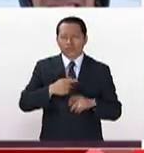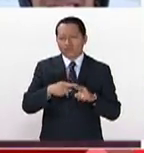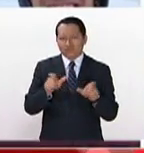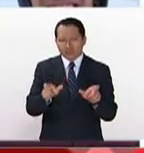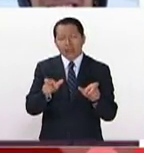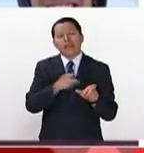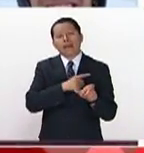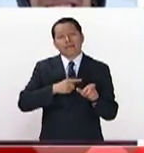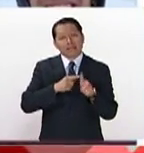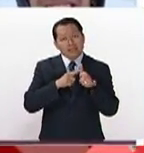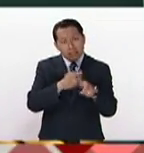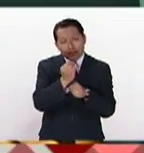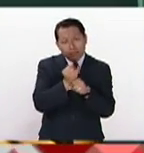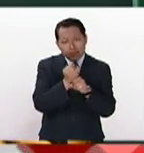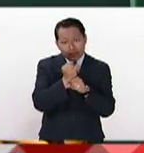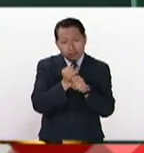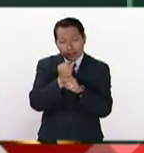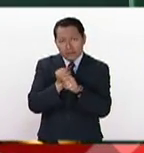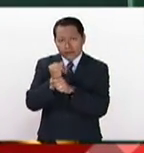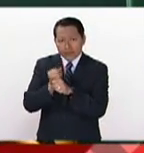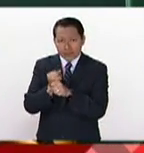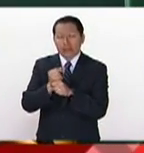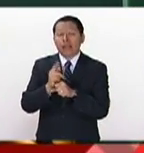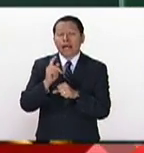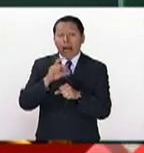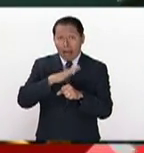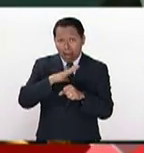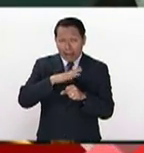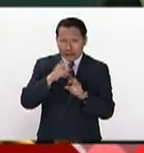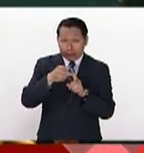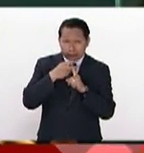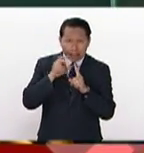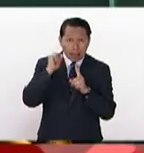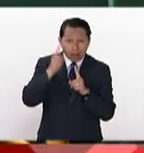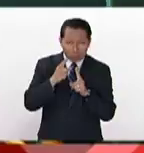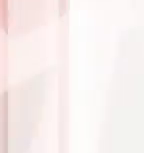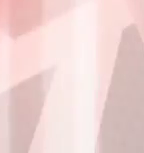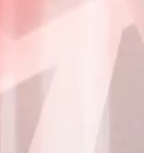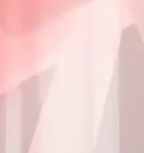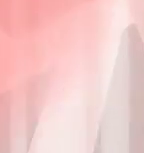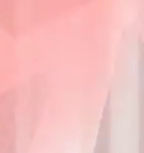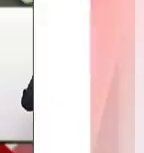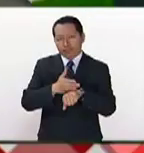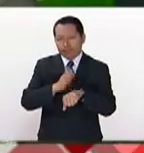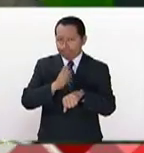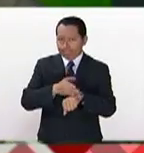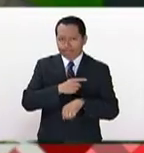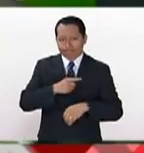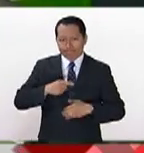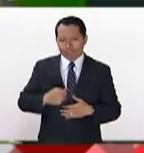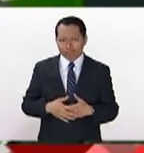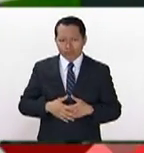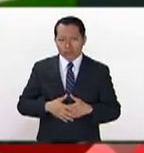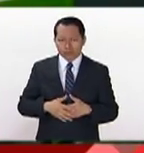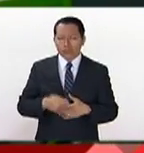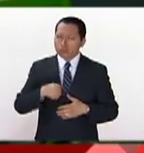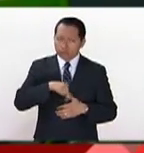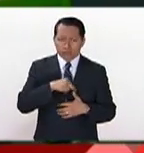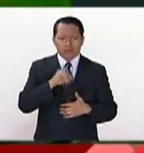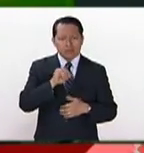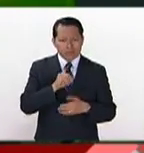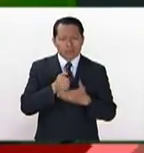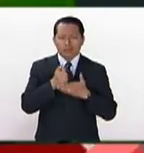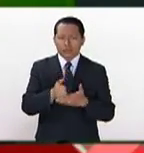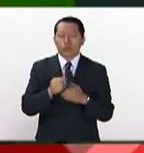que continúen las investigaciones y en caso de tratarse de un delito, que no quede impune. Nosotros estamos en favor de